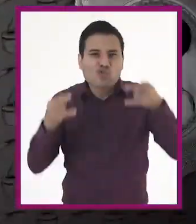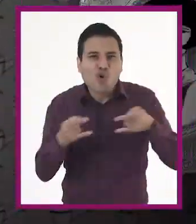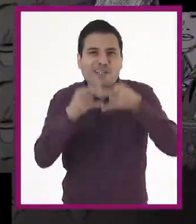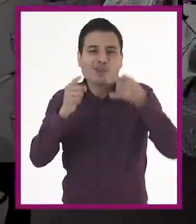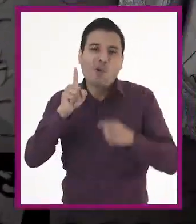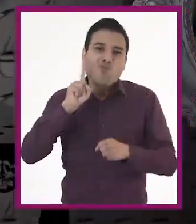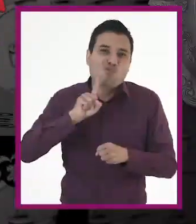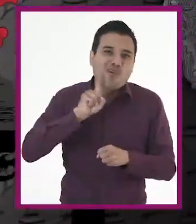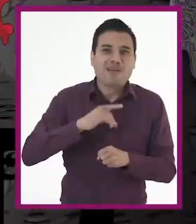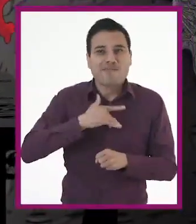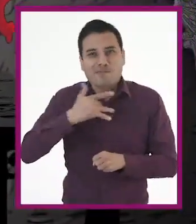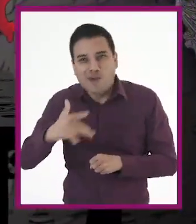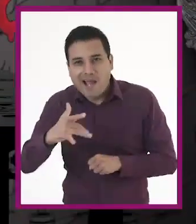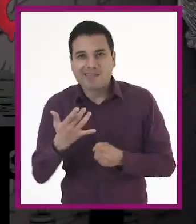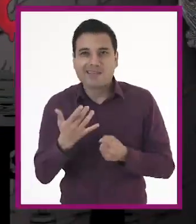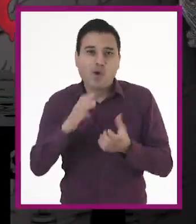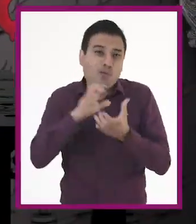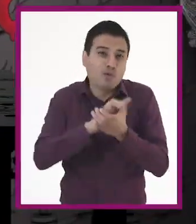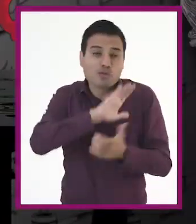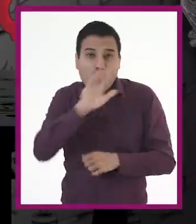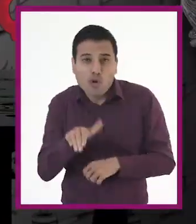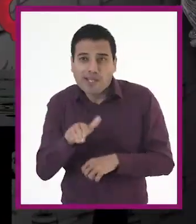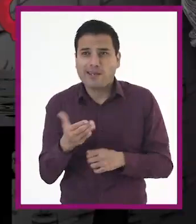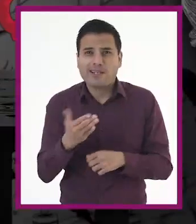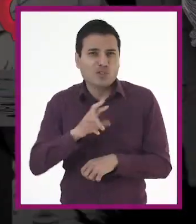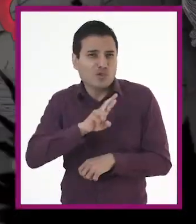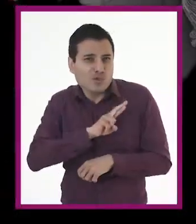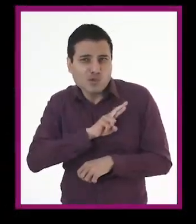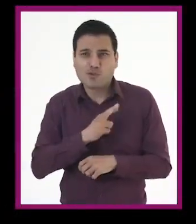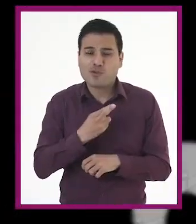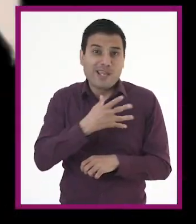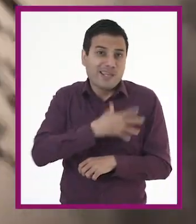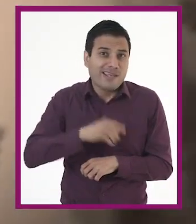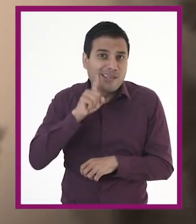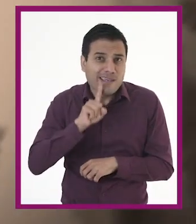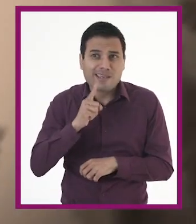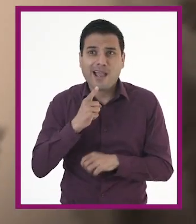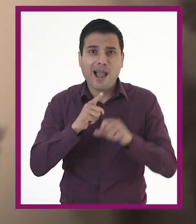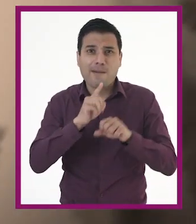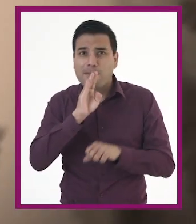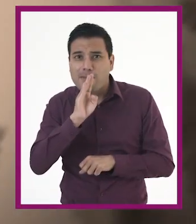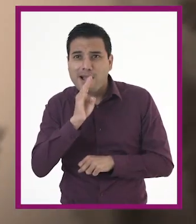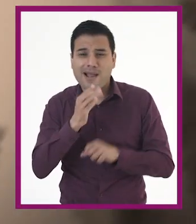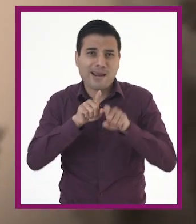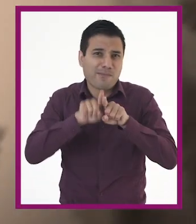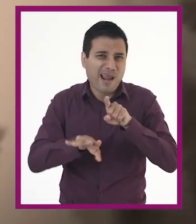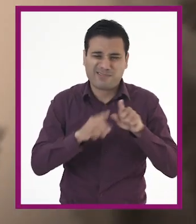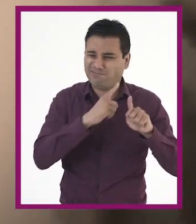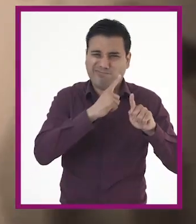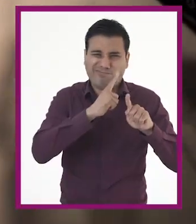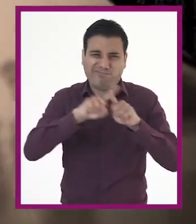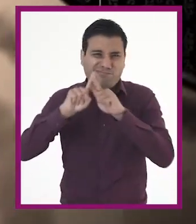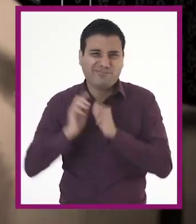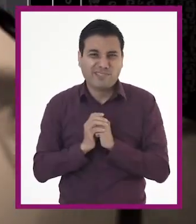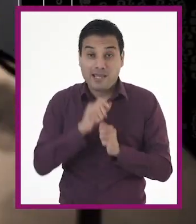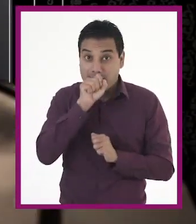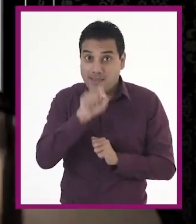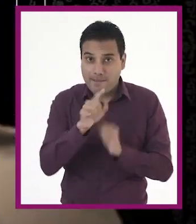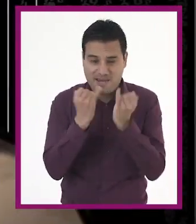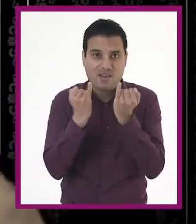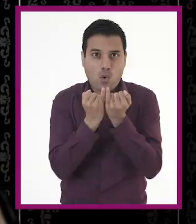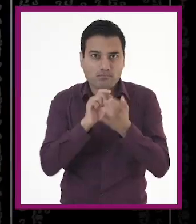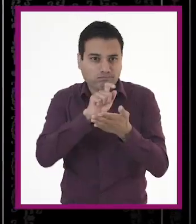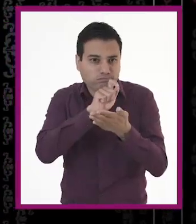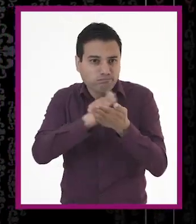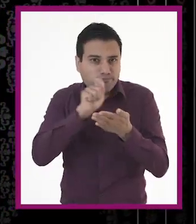mujeres, enamoradas, viudas, esposas, solteronas, hijas, madres y hermanas. Además, consiguió